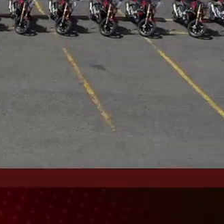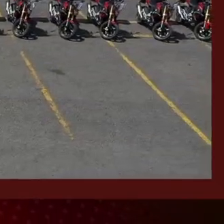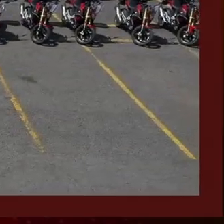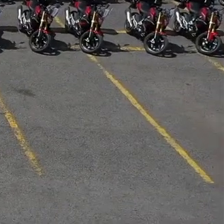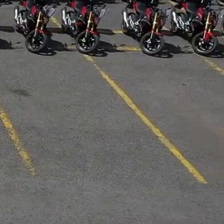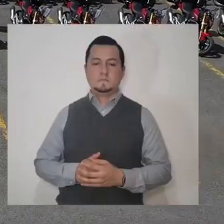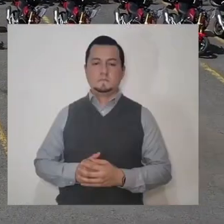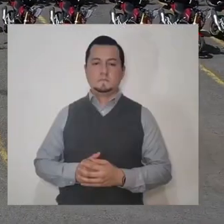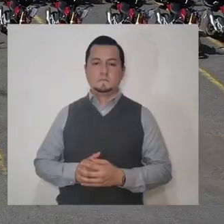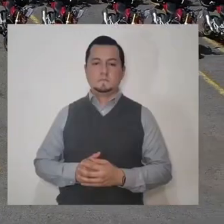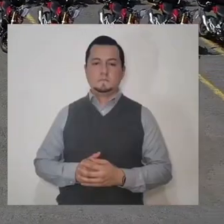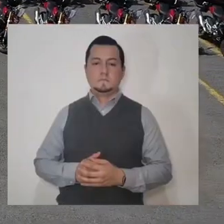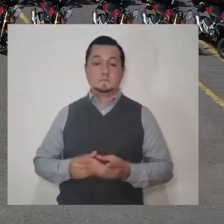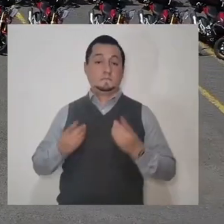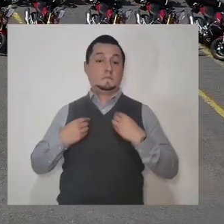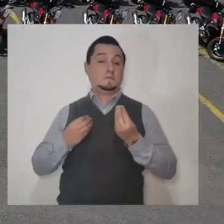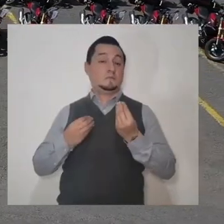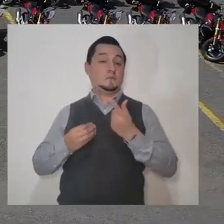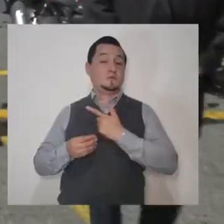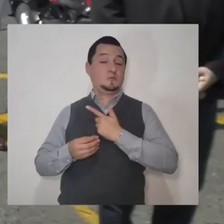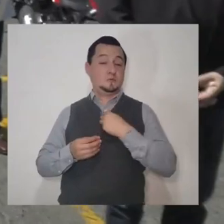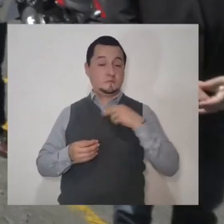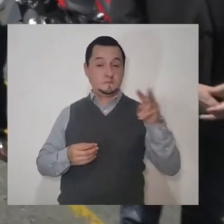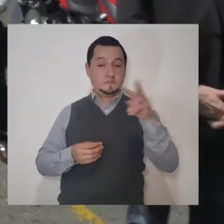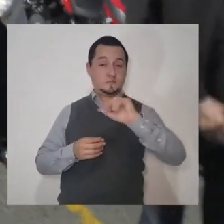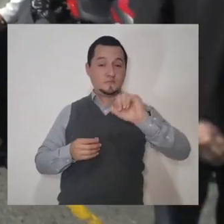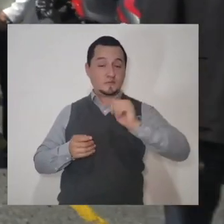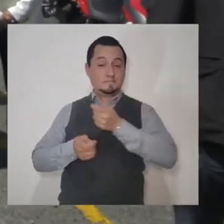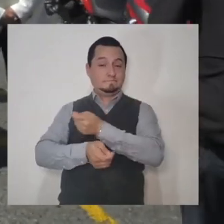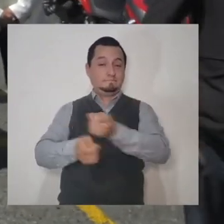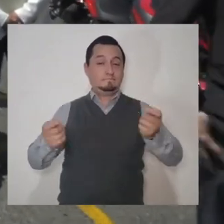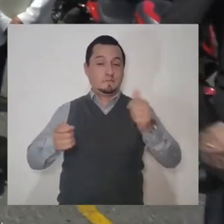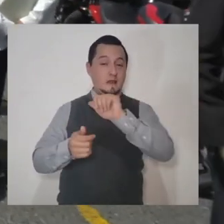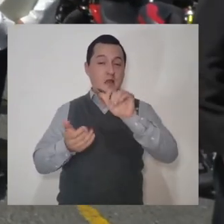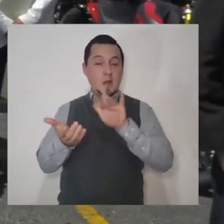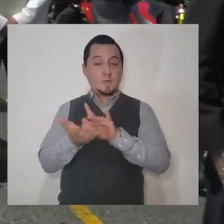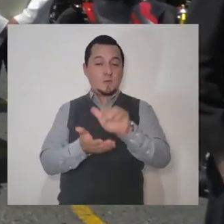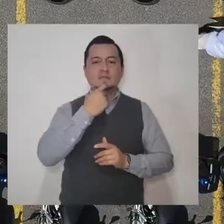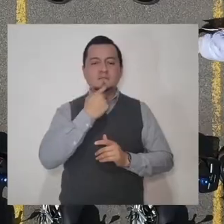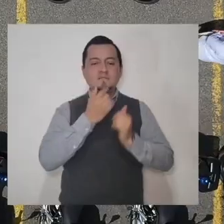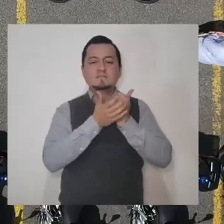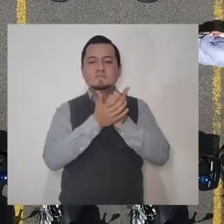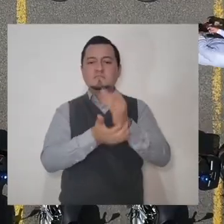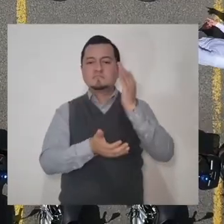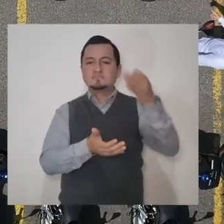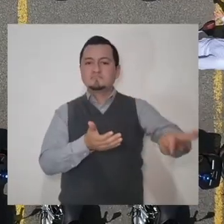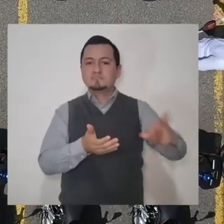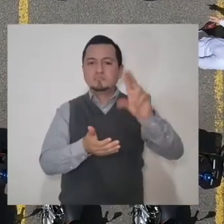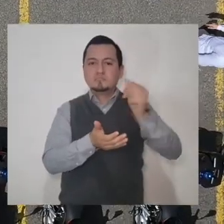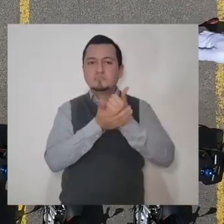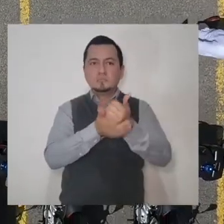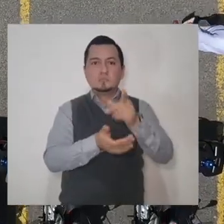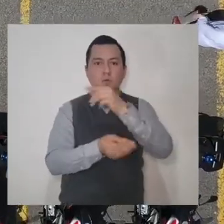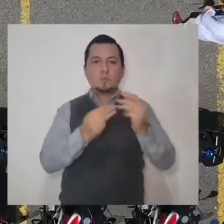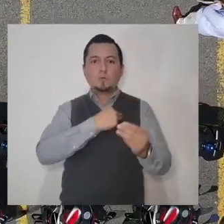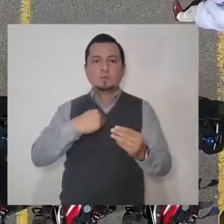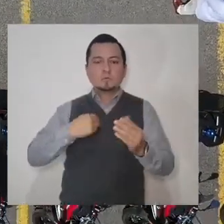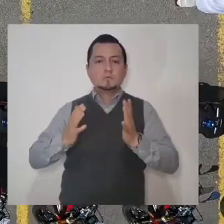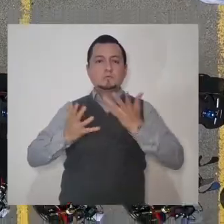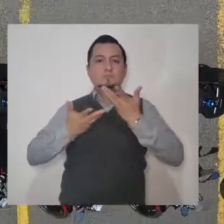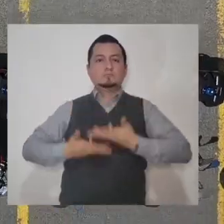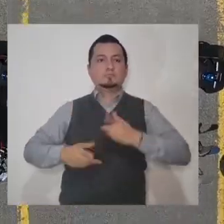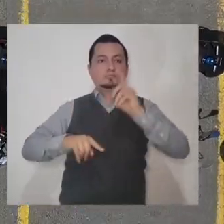nación. Me da mucho gusto estar en este evento haciendo entrega de este apoyo en materia de seguridad a las presidentas y